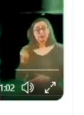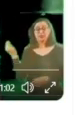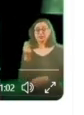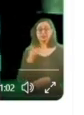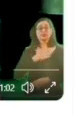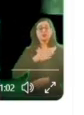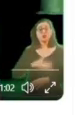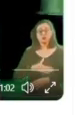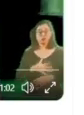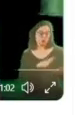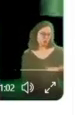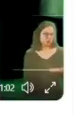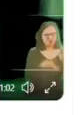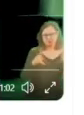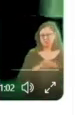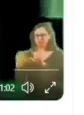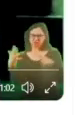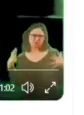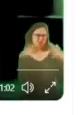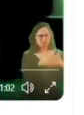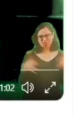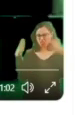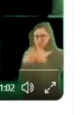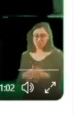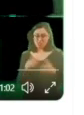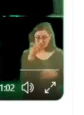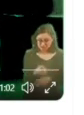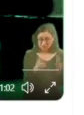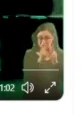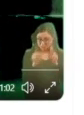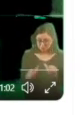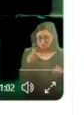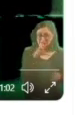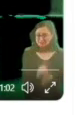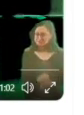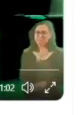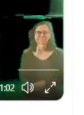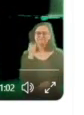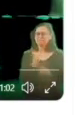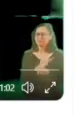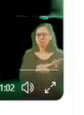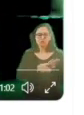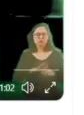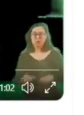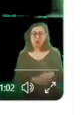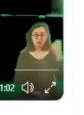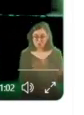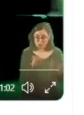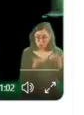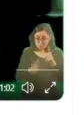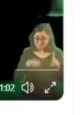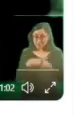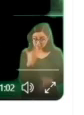No se puede enfrentar la violencia con la violencia. No se puede enfrentar el mal con el mal. No se puede apagar el fuego con